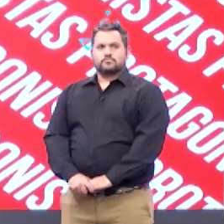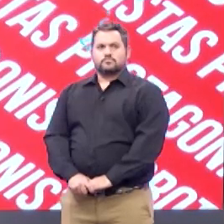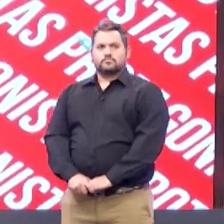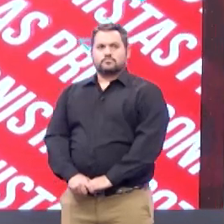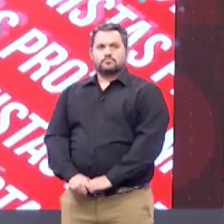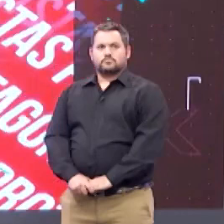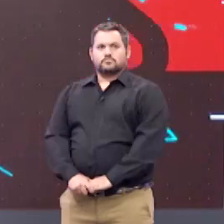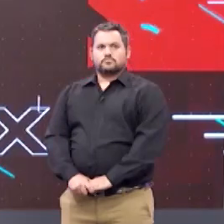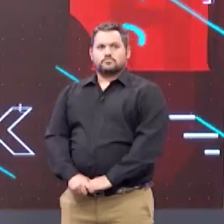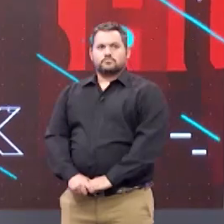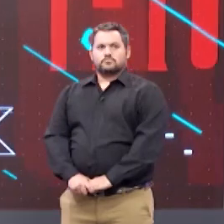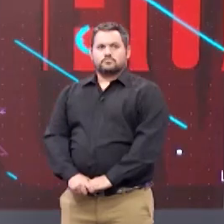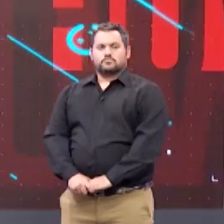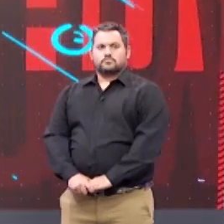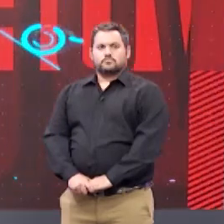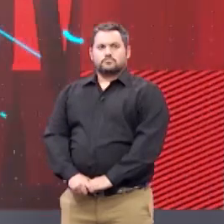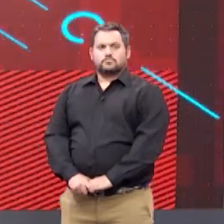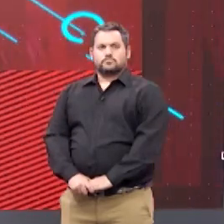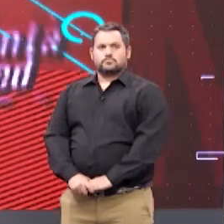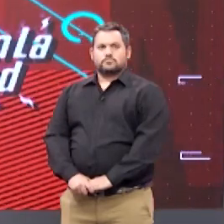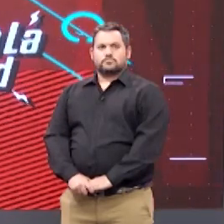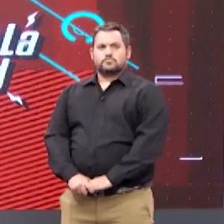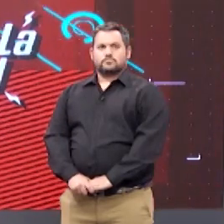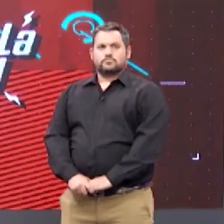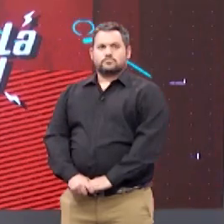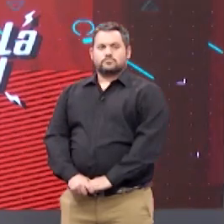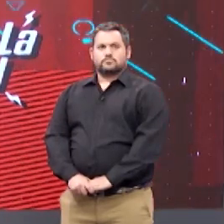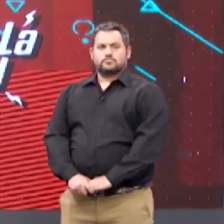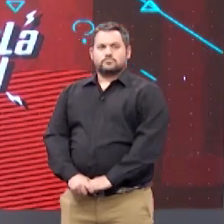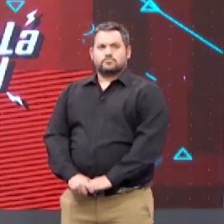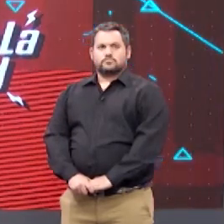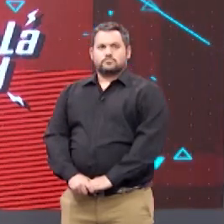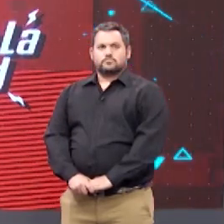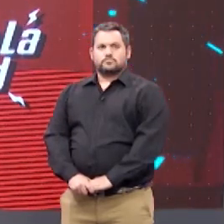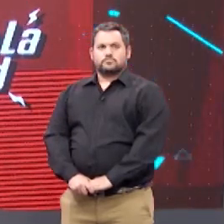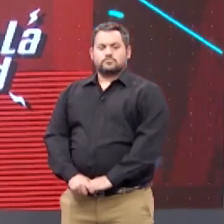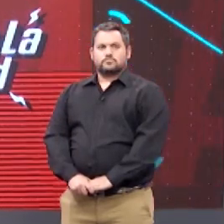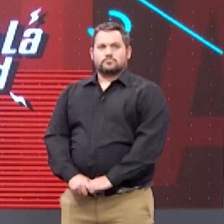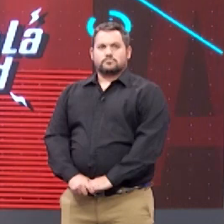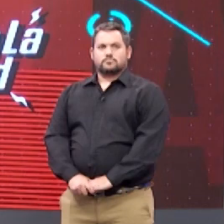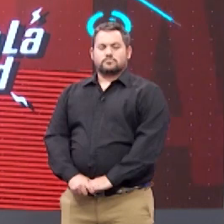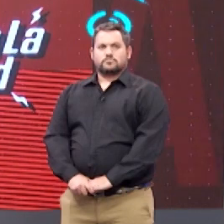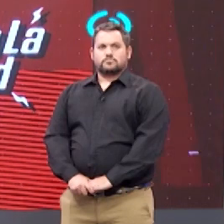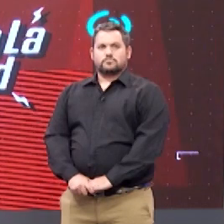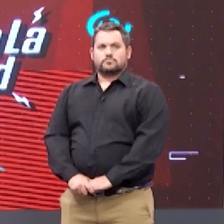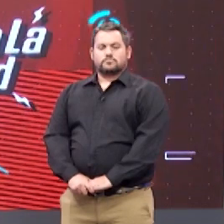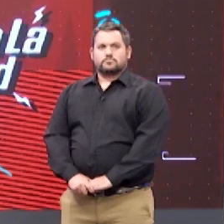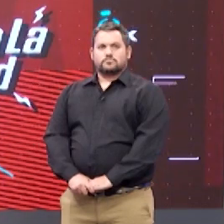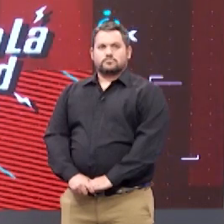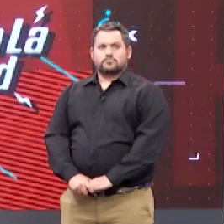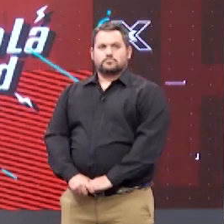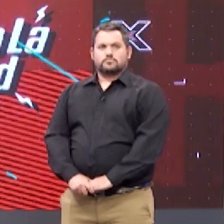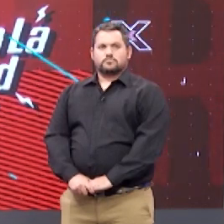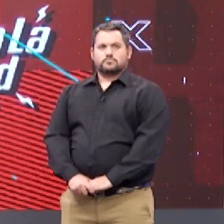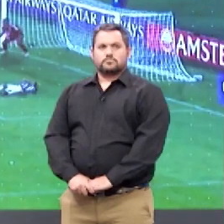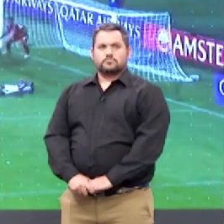hacer la función de aquellos jugadores que no pueden estar? Roja, como dice Diego, está al límite de no llegar. García no va a jugar. Entonces vos ya tenés